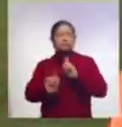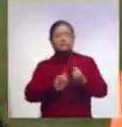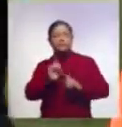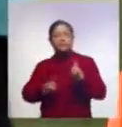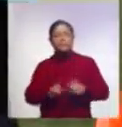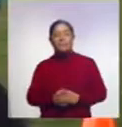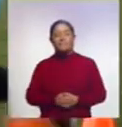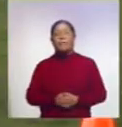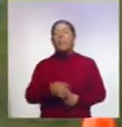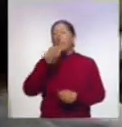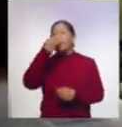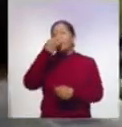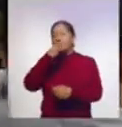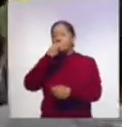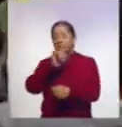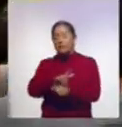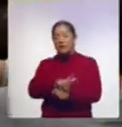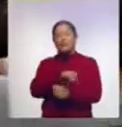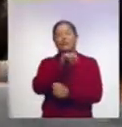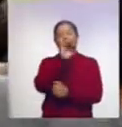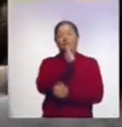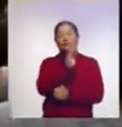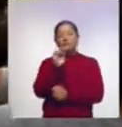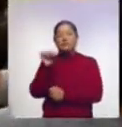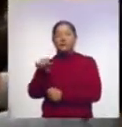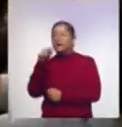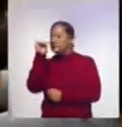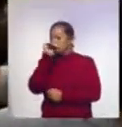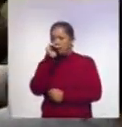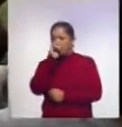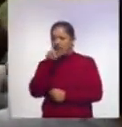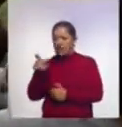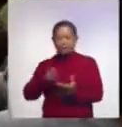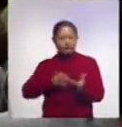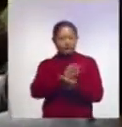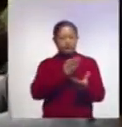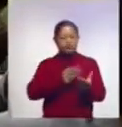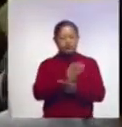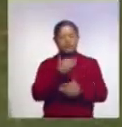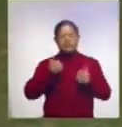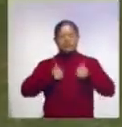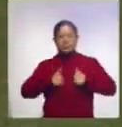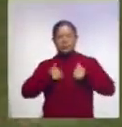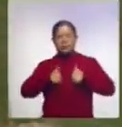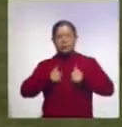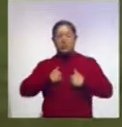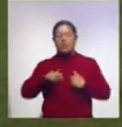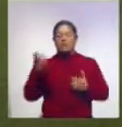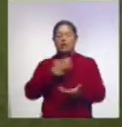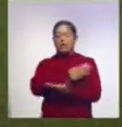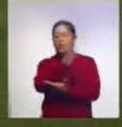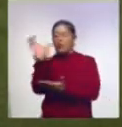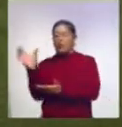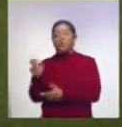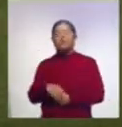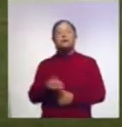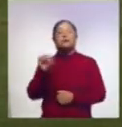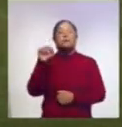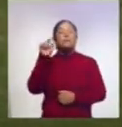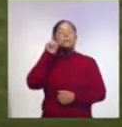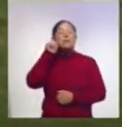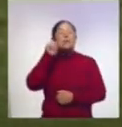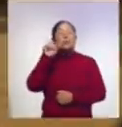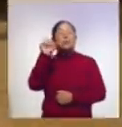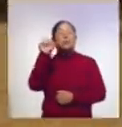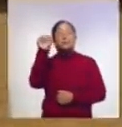El Festival de Fútbol Net será totalmente gratuito en la unidad deportiva de Chiautempan. La cita es este sábado 21